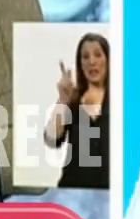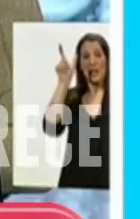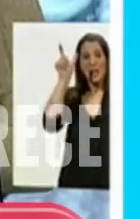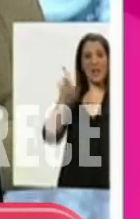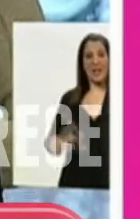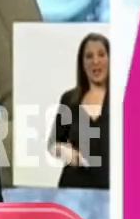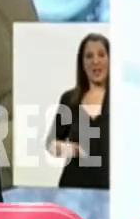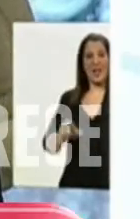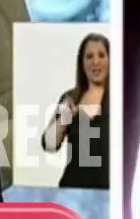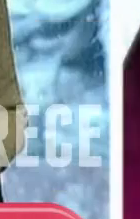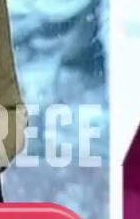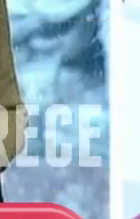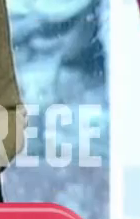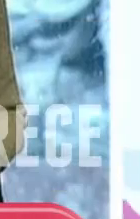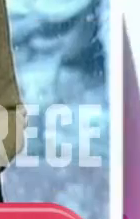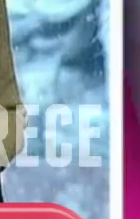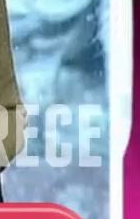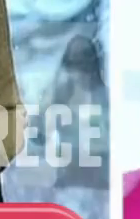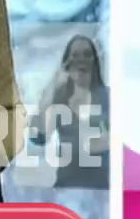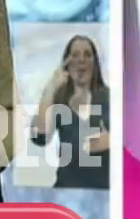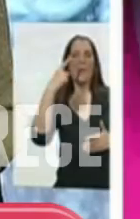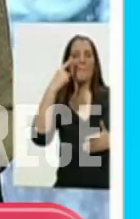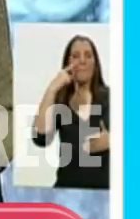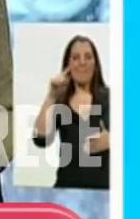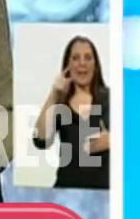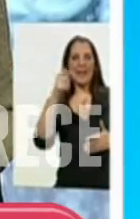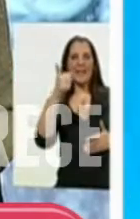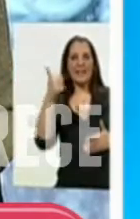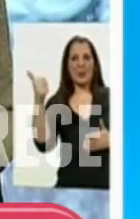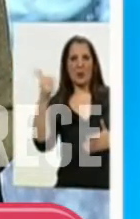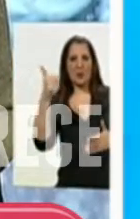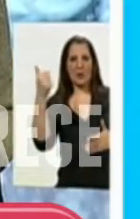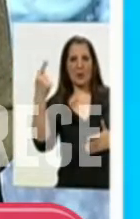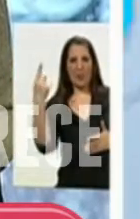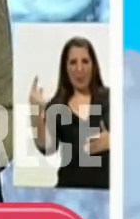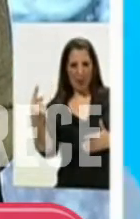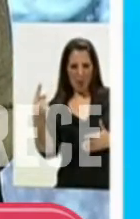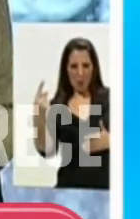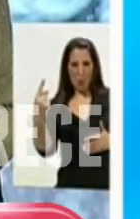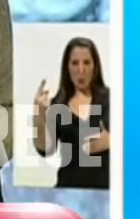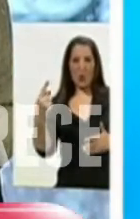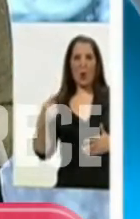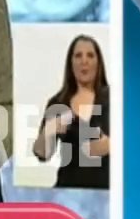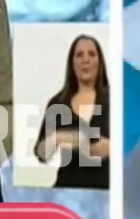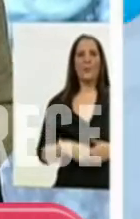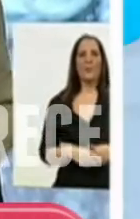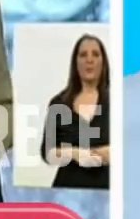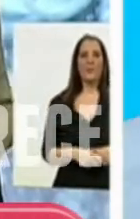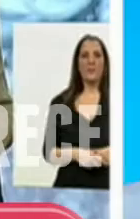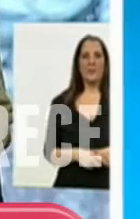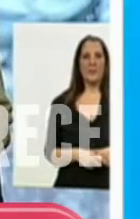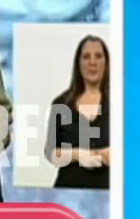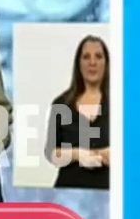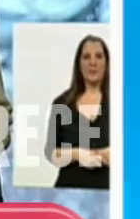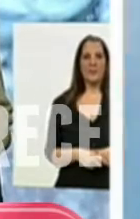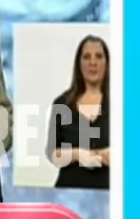dinero negro, un dinero espurio, un dinero mal habido, producto de un delito anterior, que se llama delito preexistente o delito precedente.